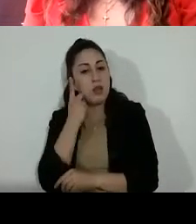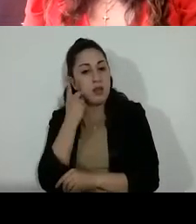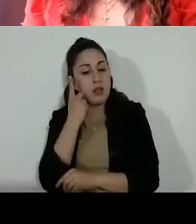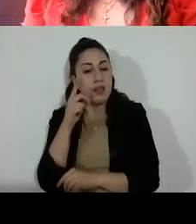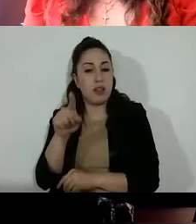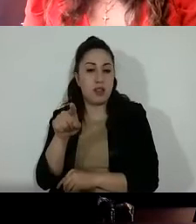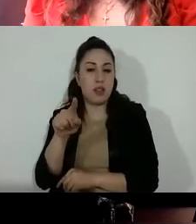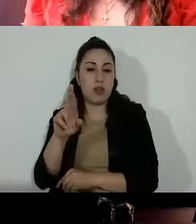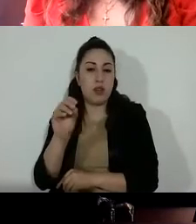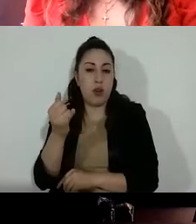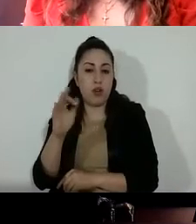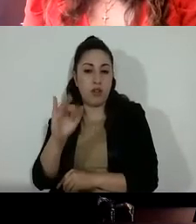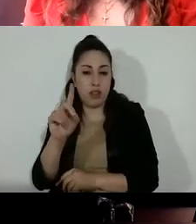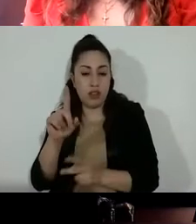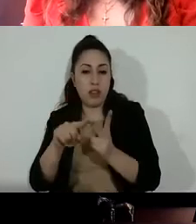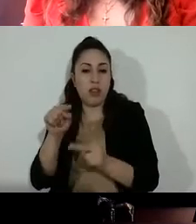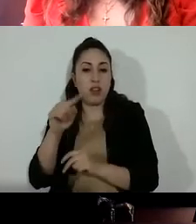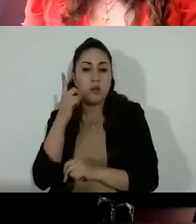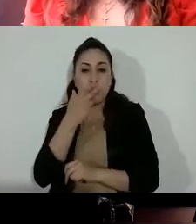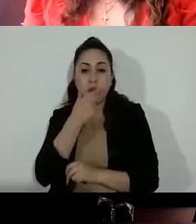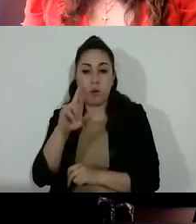Royfield y el diputado Rubio.